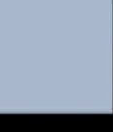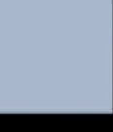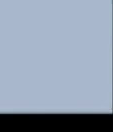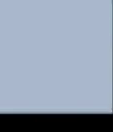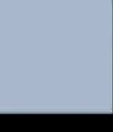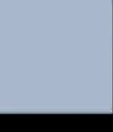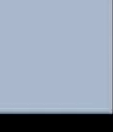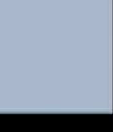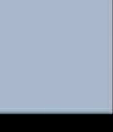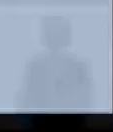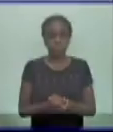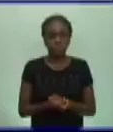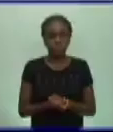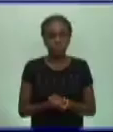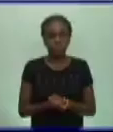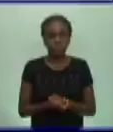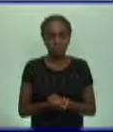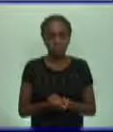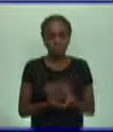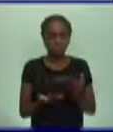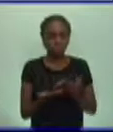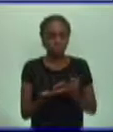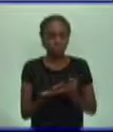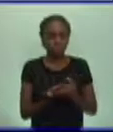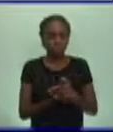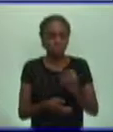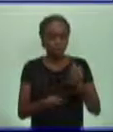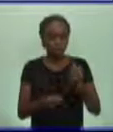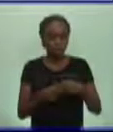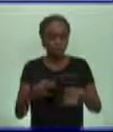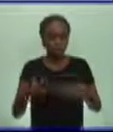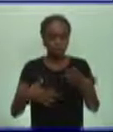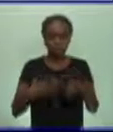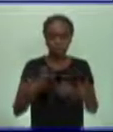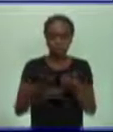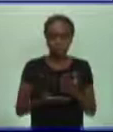¿Qué les parece si continuamos con otra actividad?